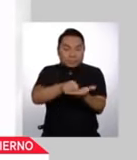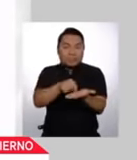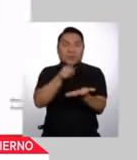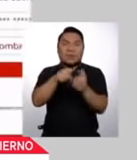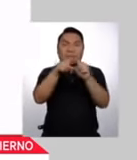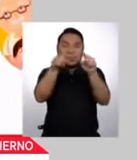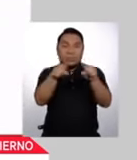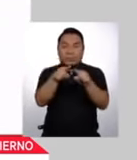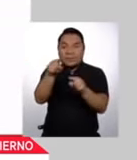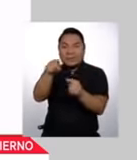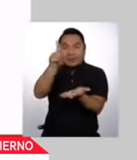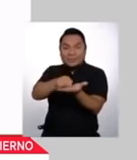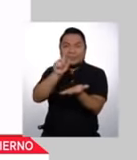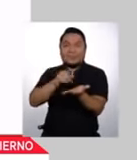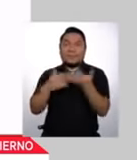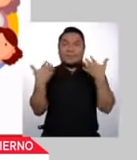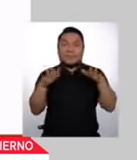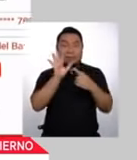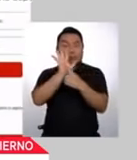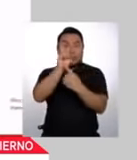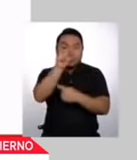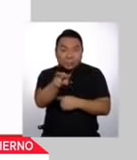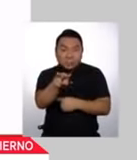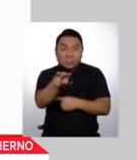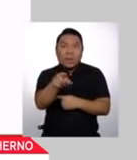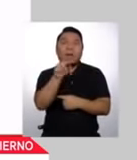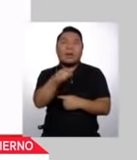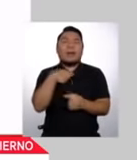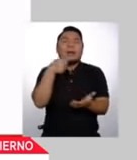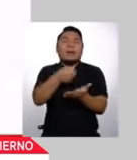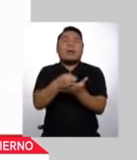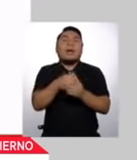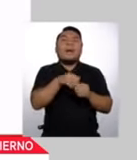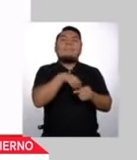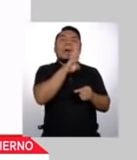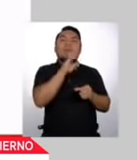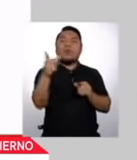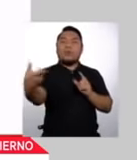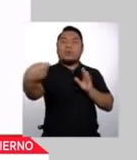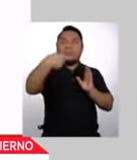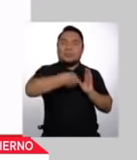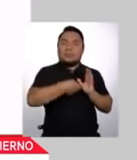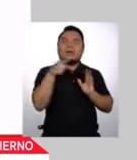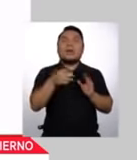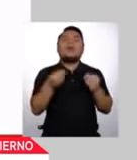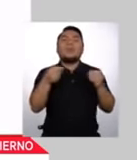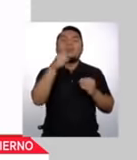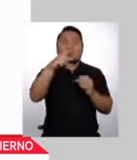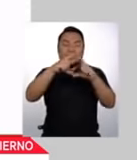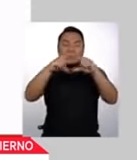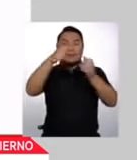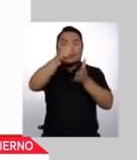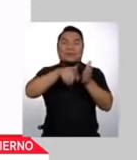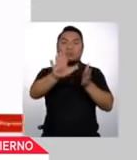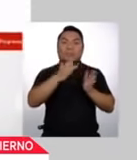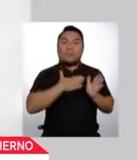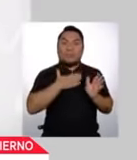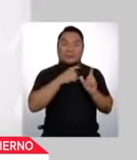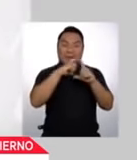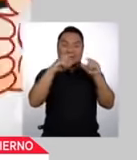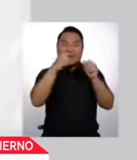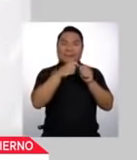código CAPTCHA. Si te toca esta pantalla, tu modalidad es depósito en cuenta. Esta modalidad te permite recibir el dinero directamente a tu